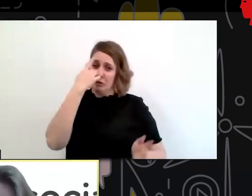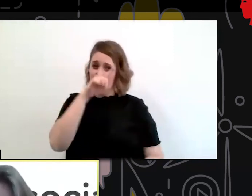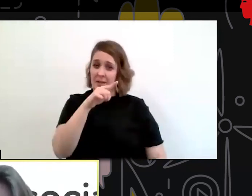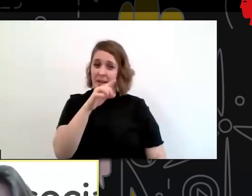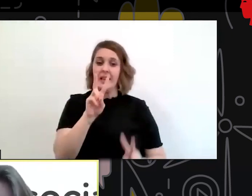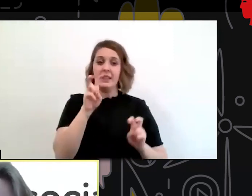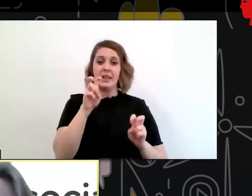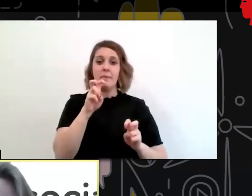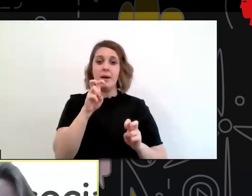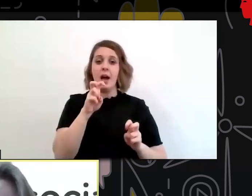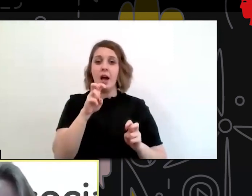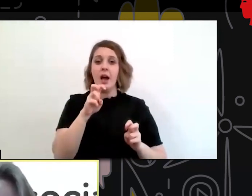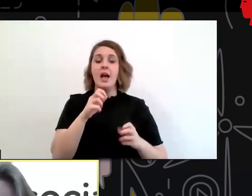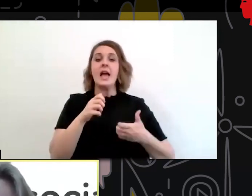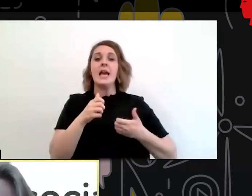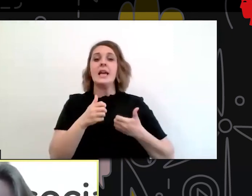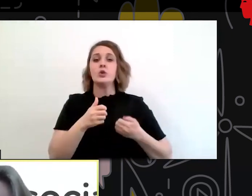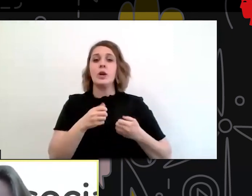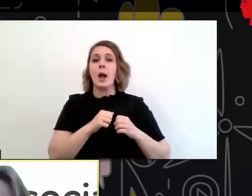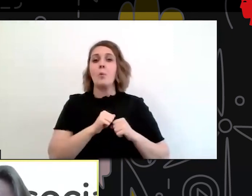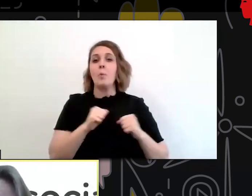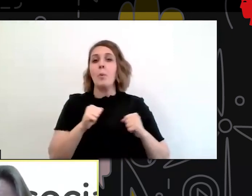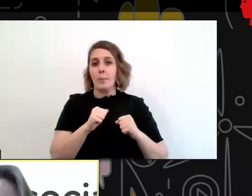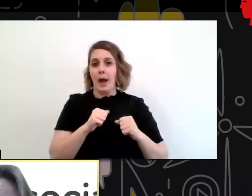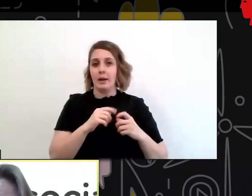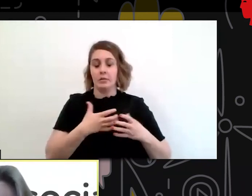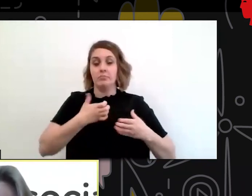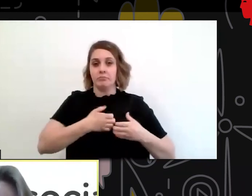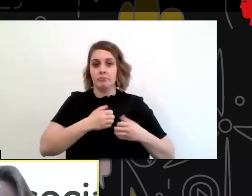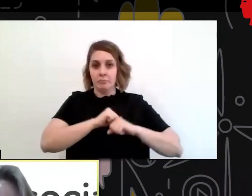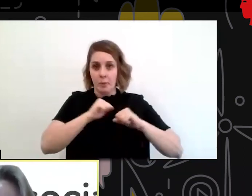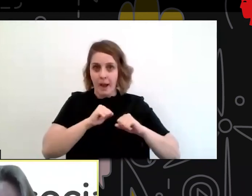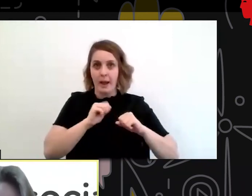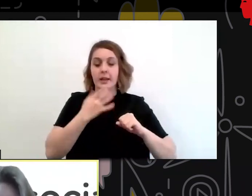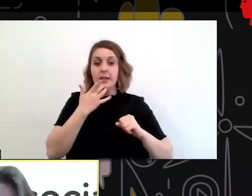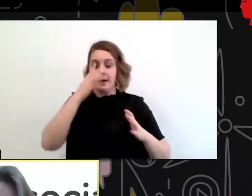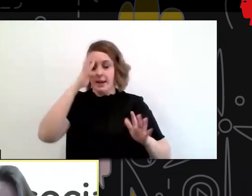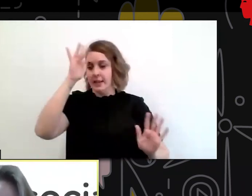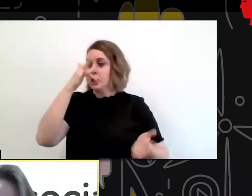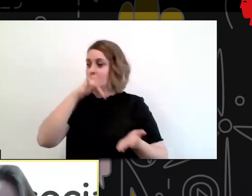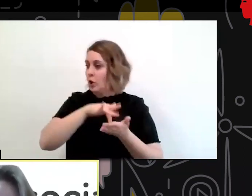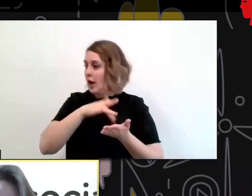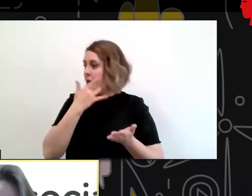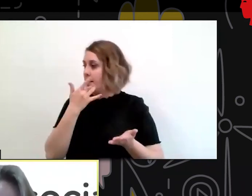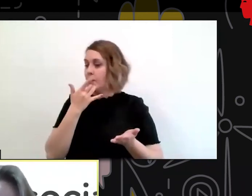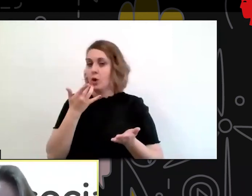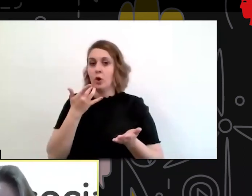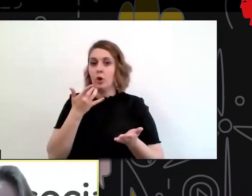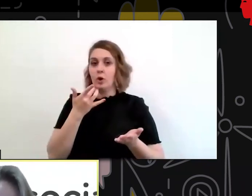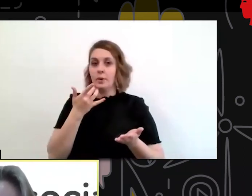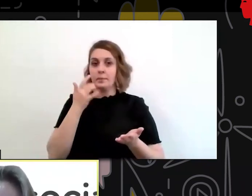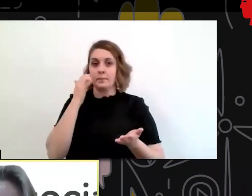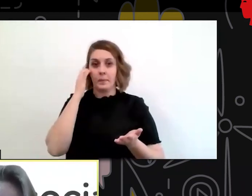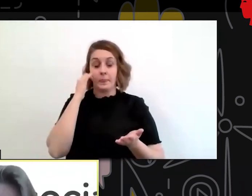de las bombas de insulina, ¿no? Que hoy por hoy, si yo tuviera que optar a una bomba de insulina, pues